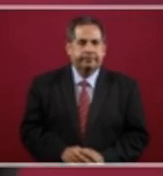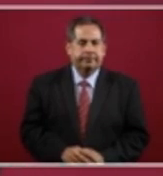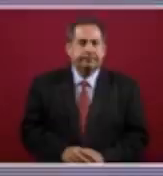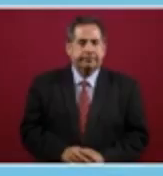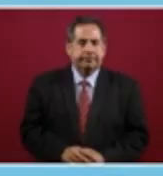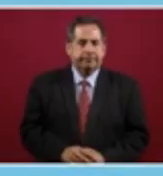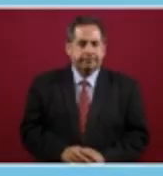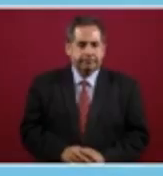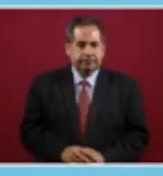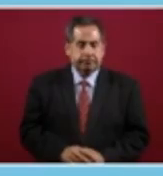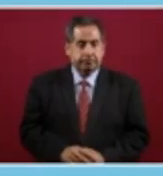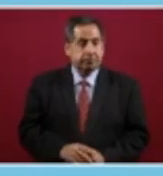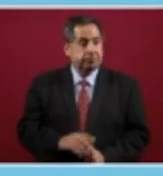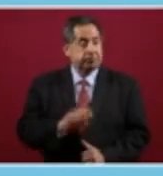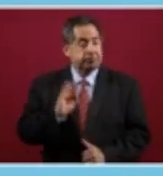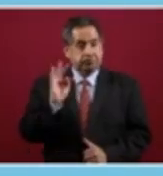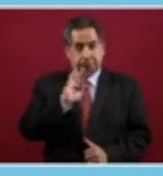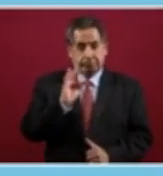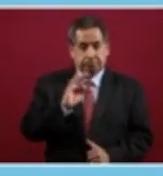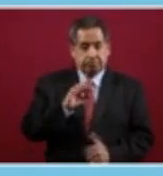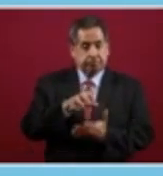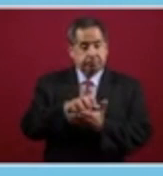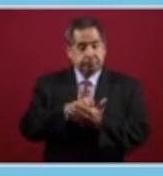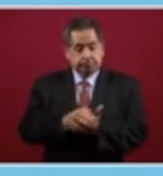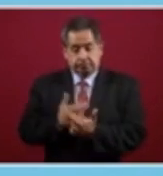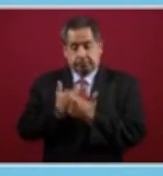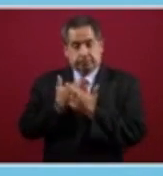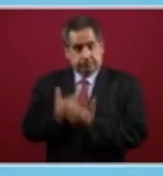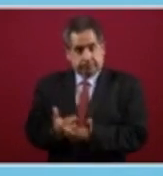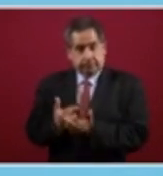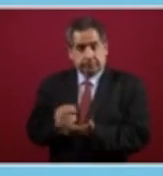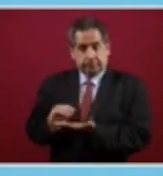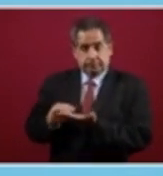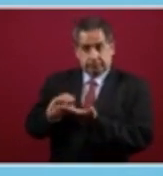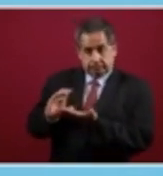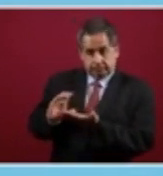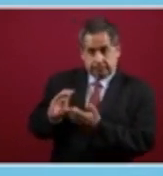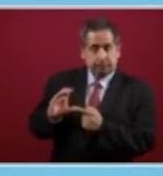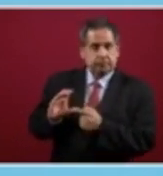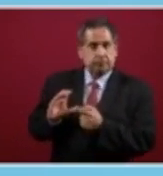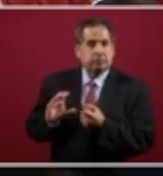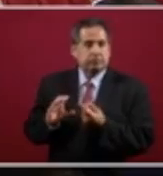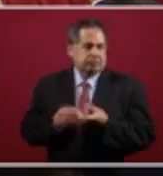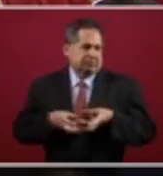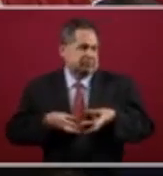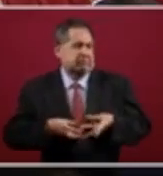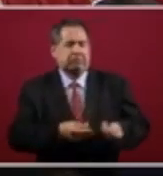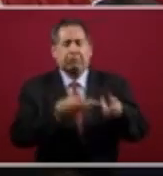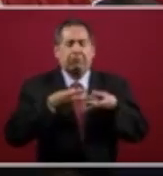Si se ahorra y se terminan los gastos superfluos,